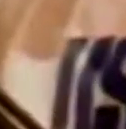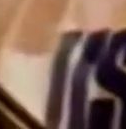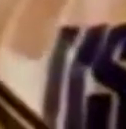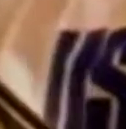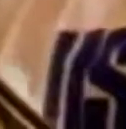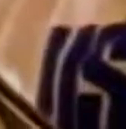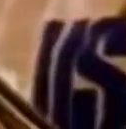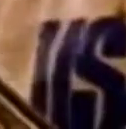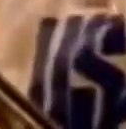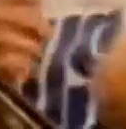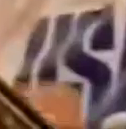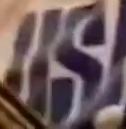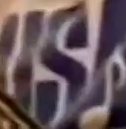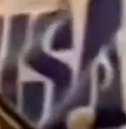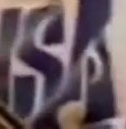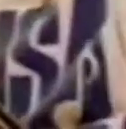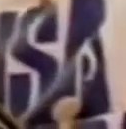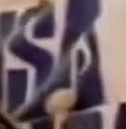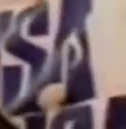life.